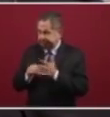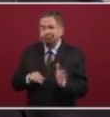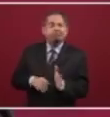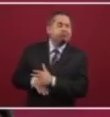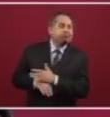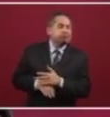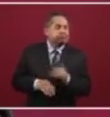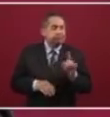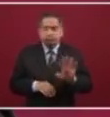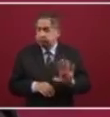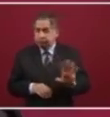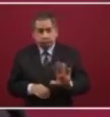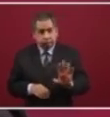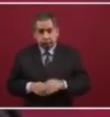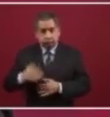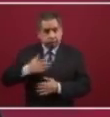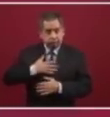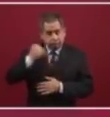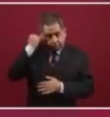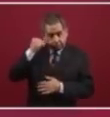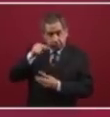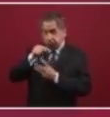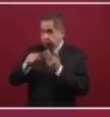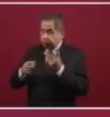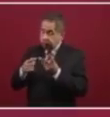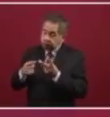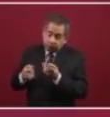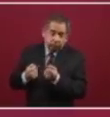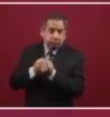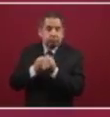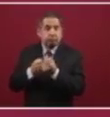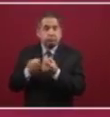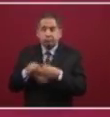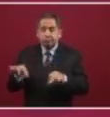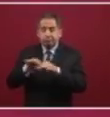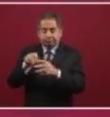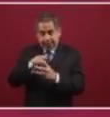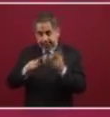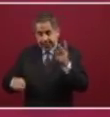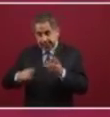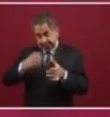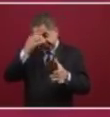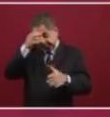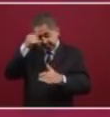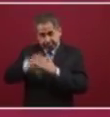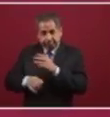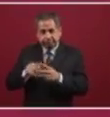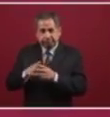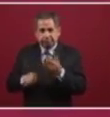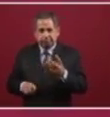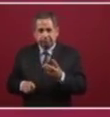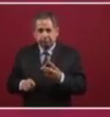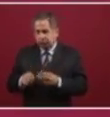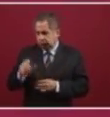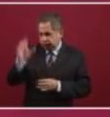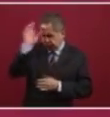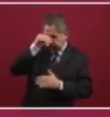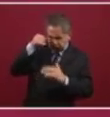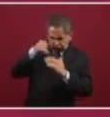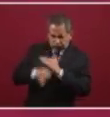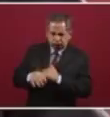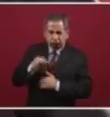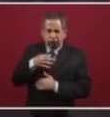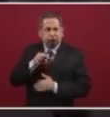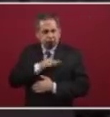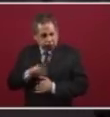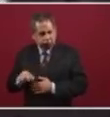desde mi punto de vista, ese es el tronco común del conocimiento. Se puede ser un científico,